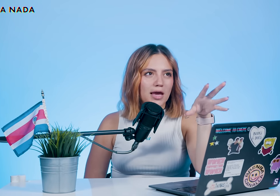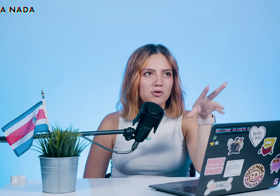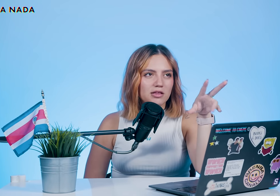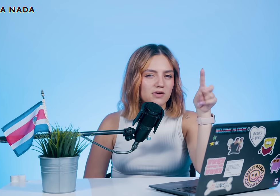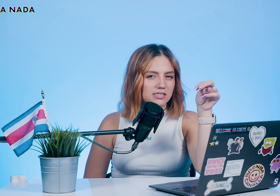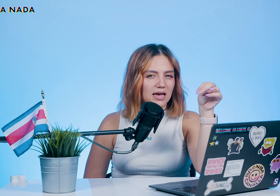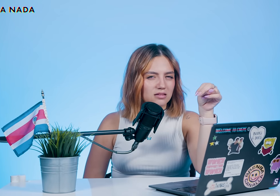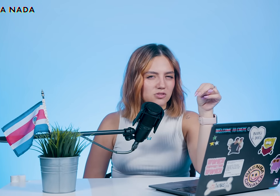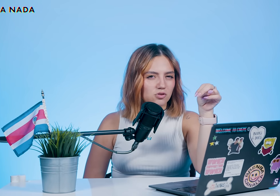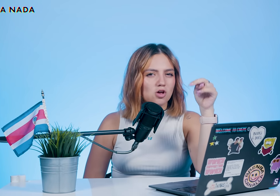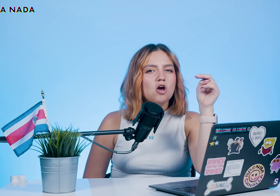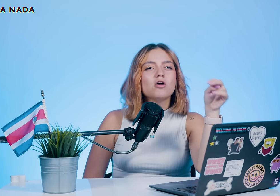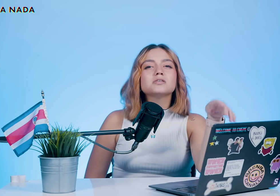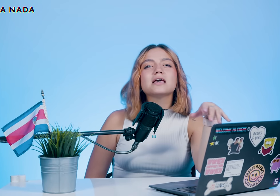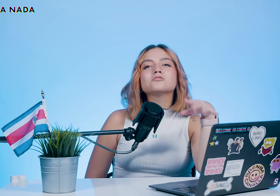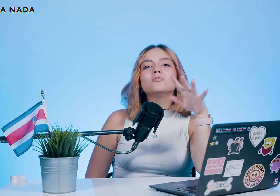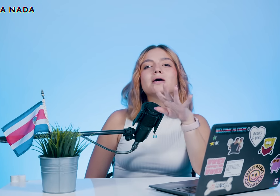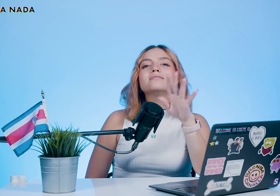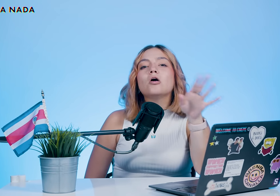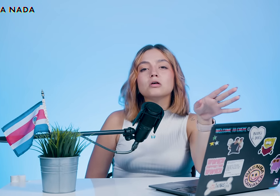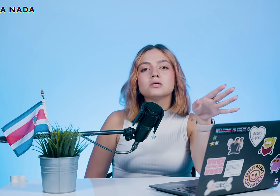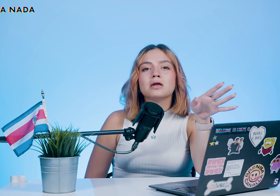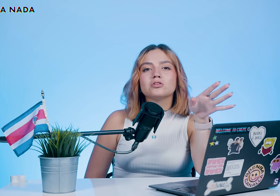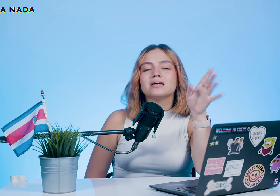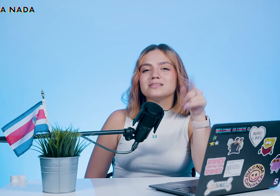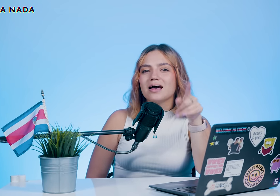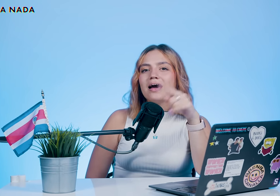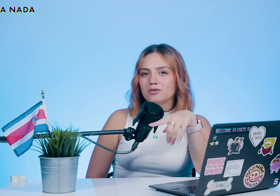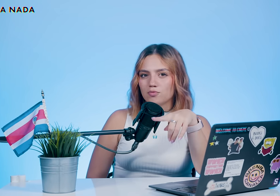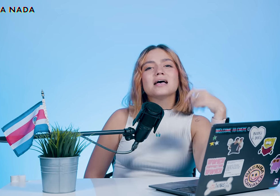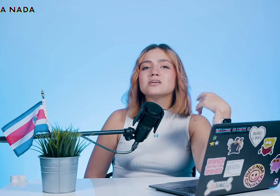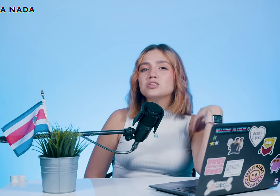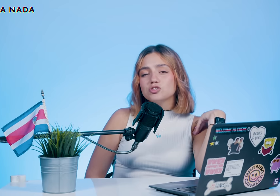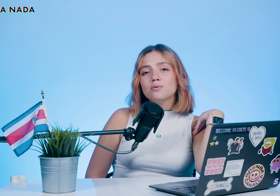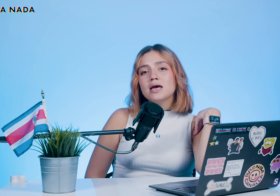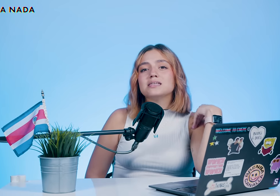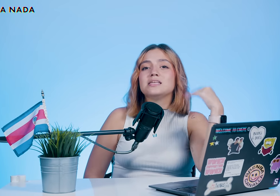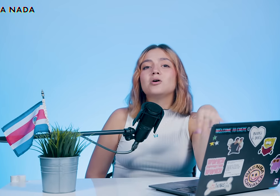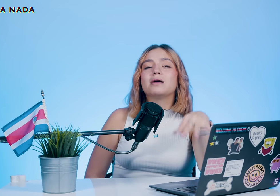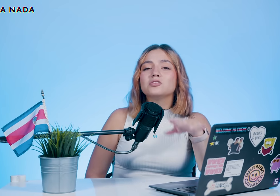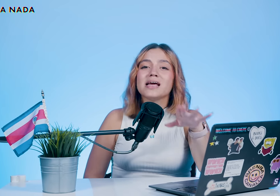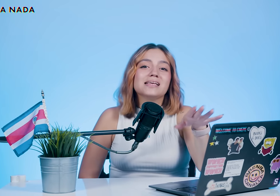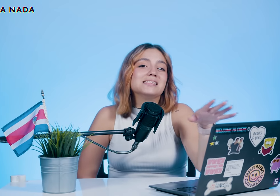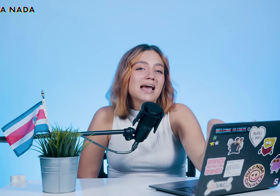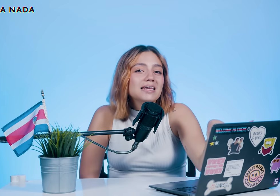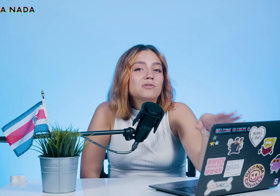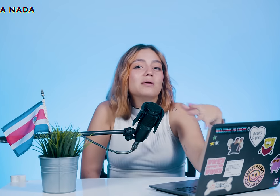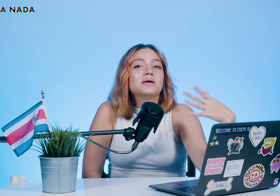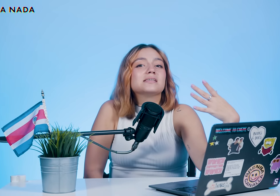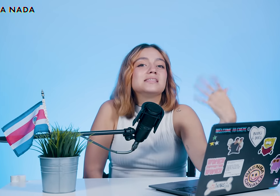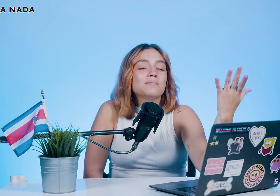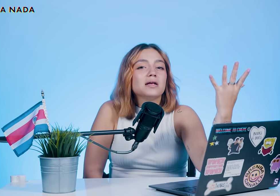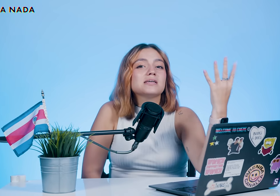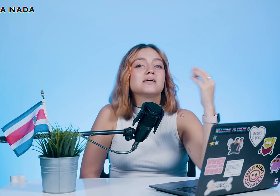saber por qué hay una diferencia entre estos dos Cómo es que es culpa de todos menos del que está a cargo hasta donde yo sabía el estilo de Mando es gerencial y